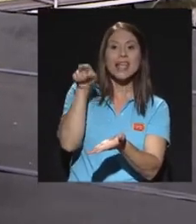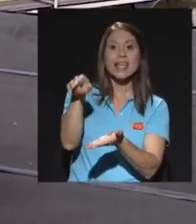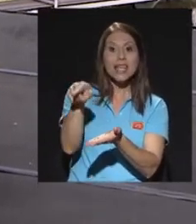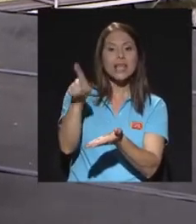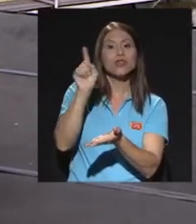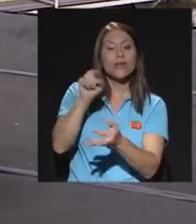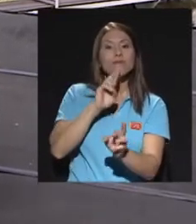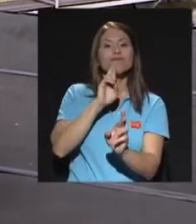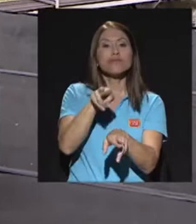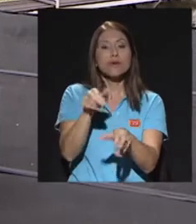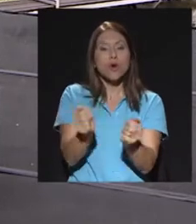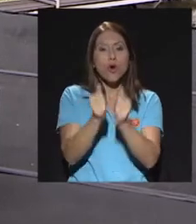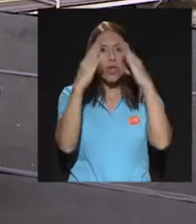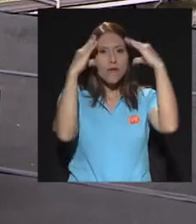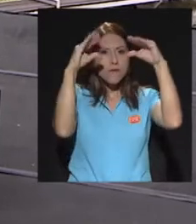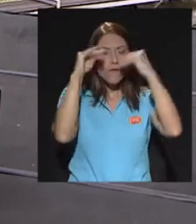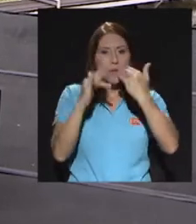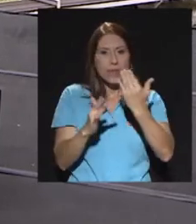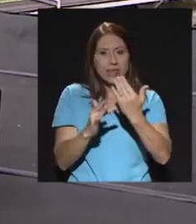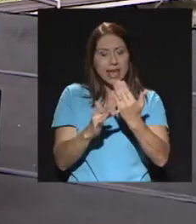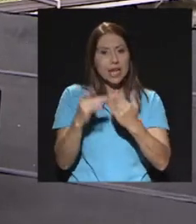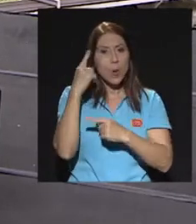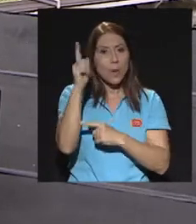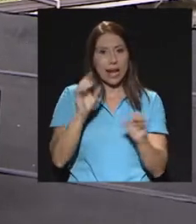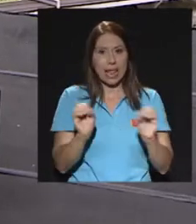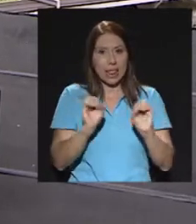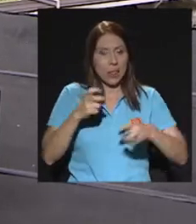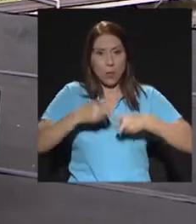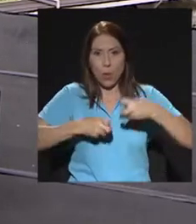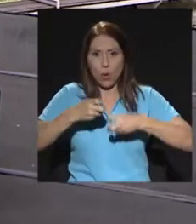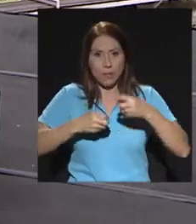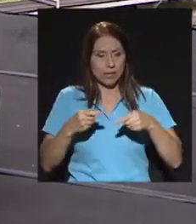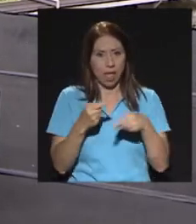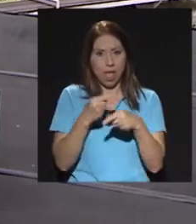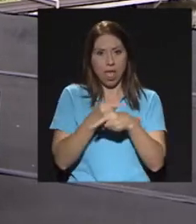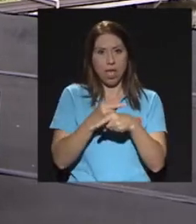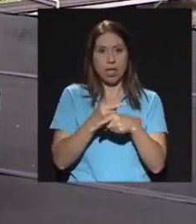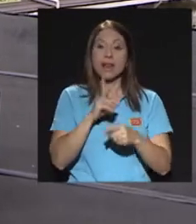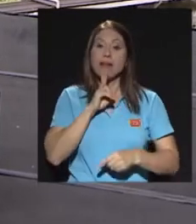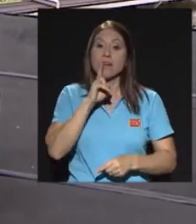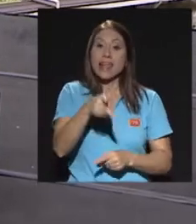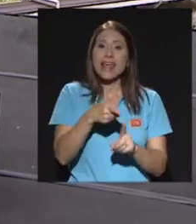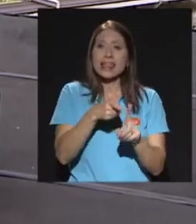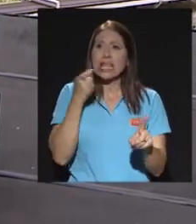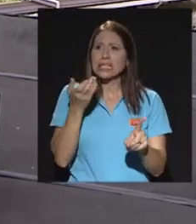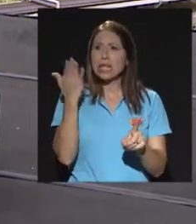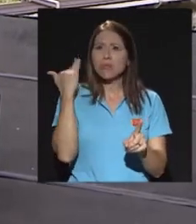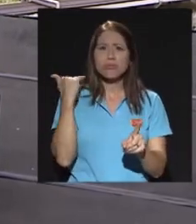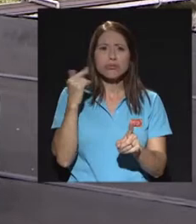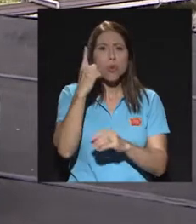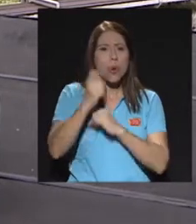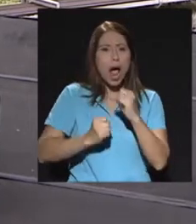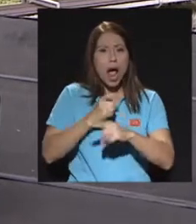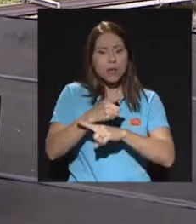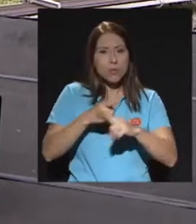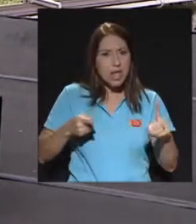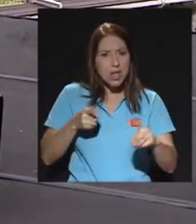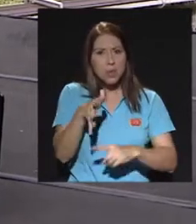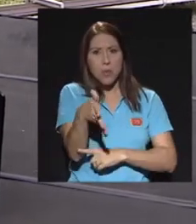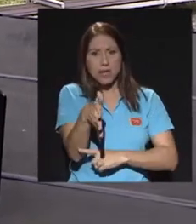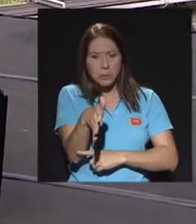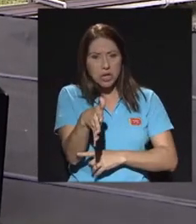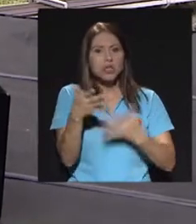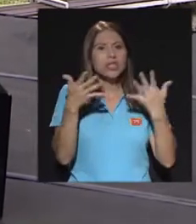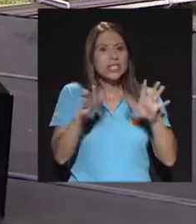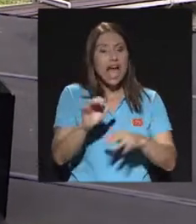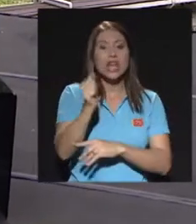informe técnico para que no pudiera haber problemas de interferencia. Y la realidad es que ya tenemos desde año y medio, más o menos,